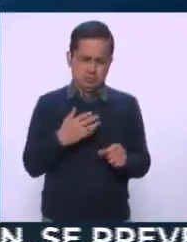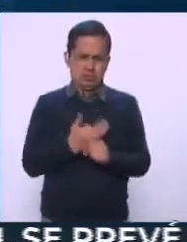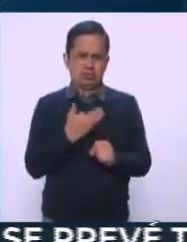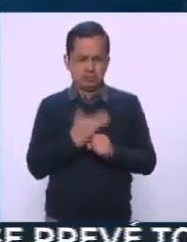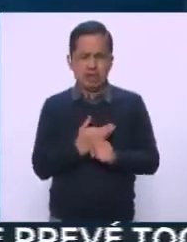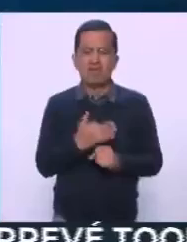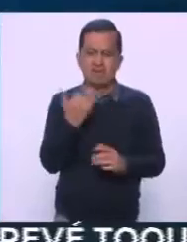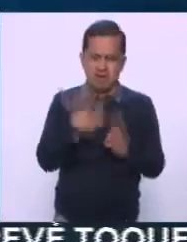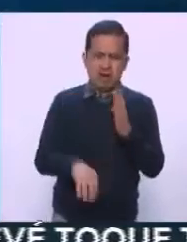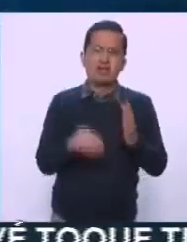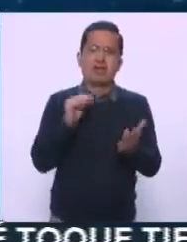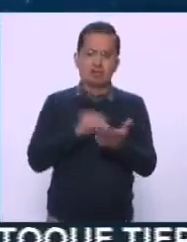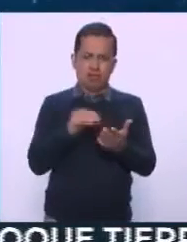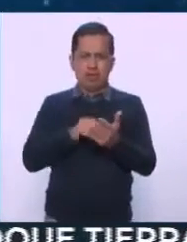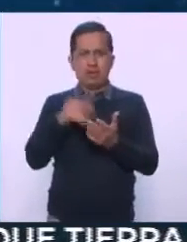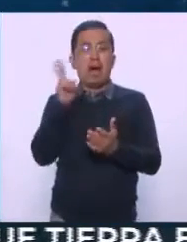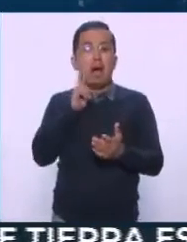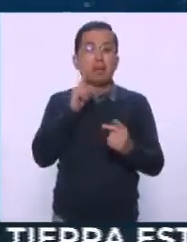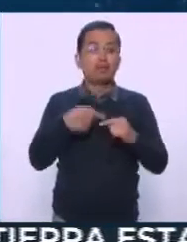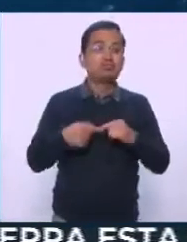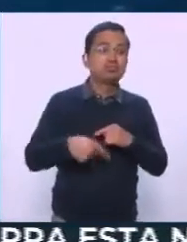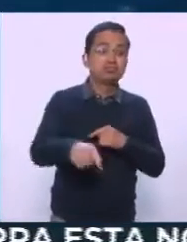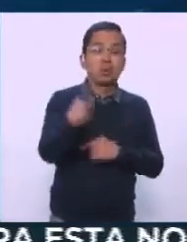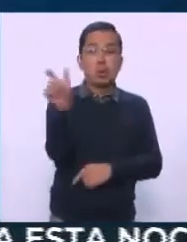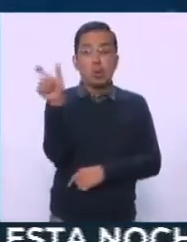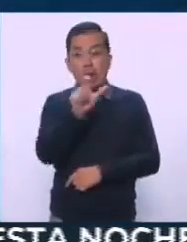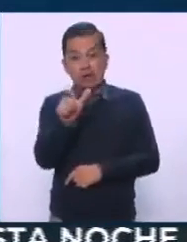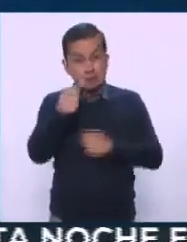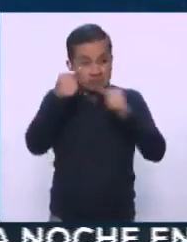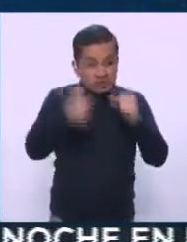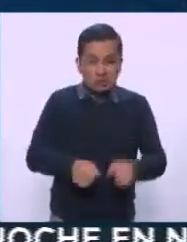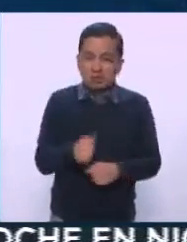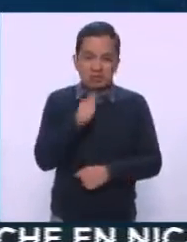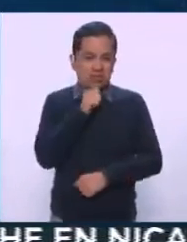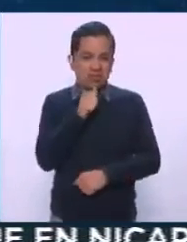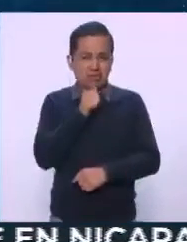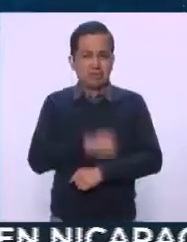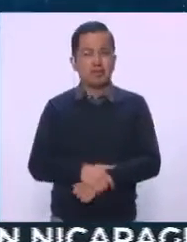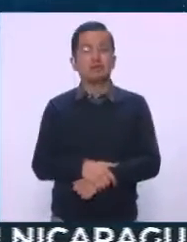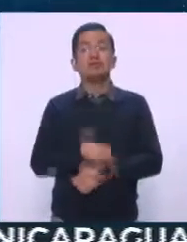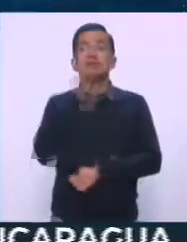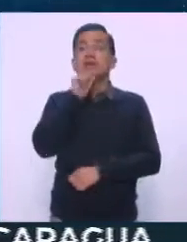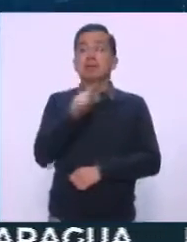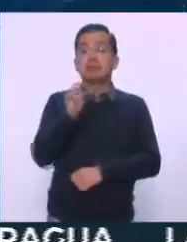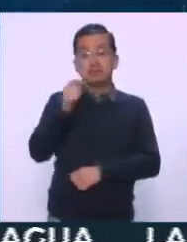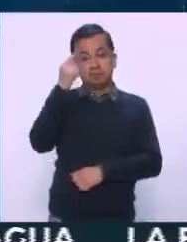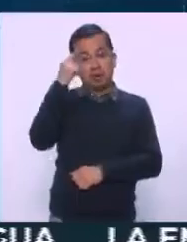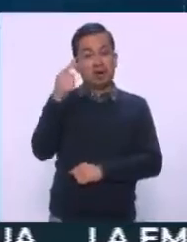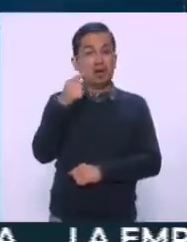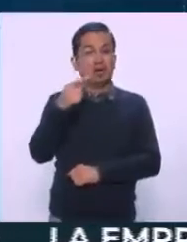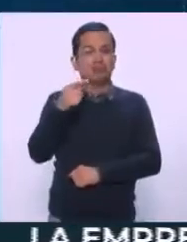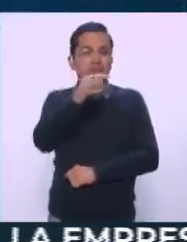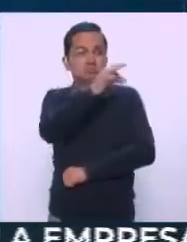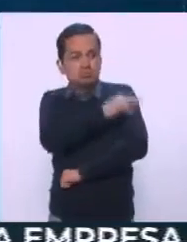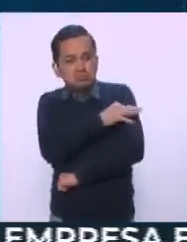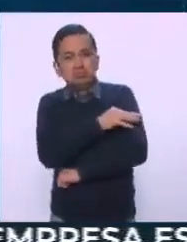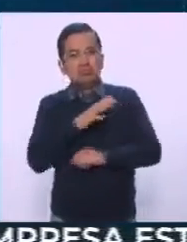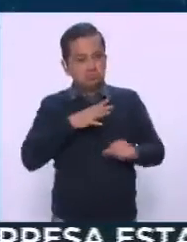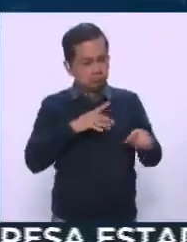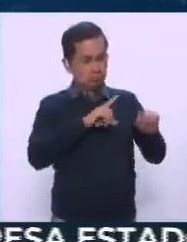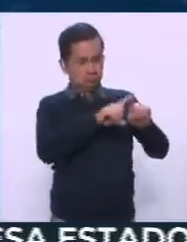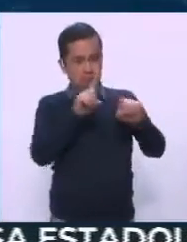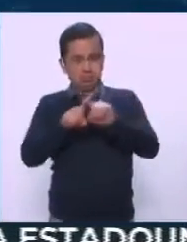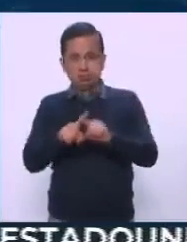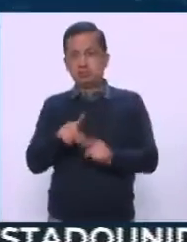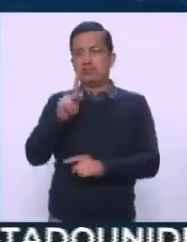en donde no se ve una pronta salida y hay distintas situaciones con respecto a distintas vacunas. Está el tema